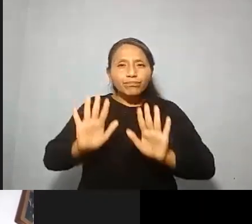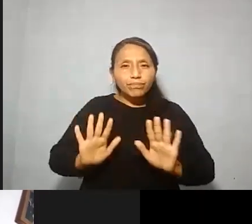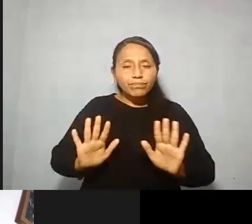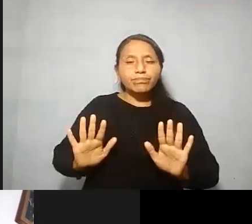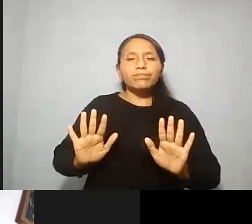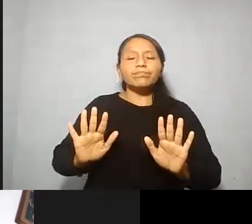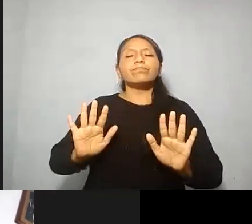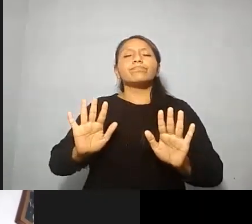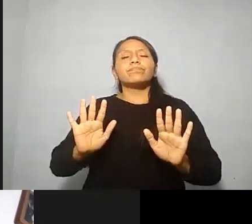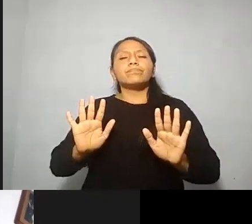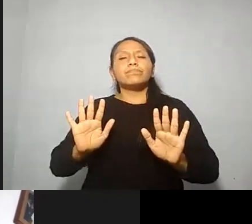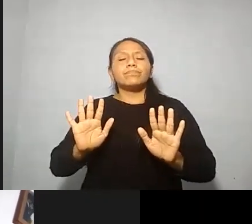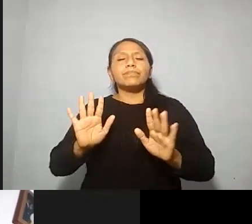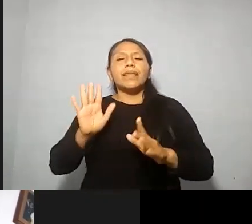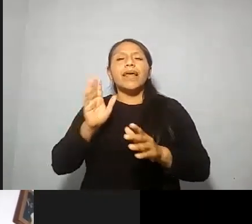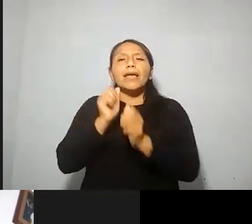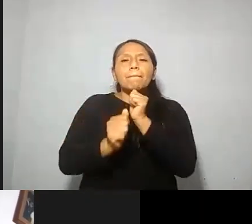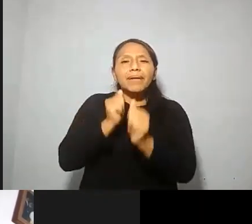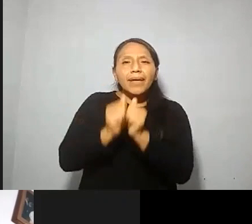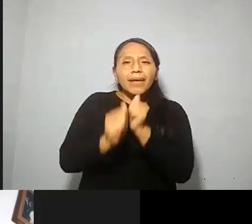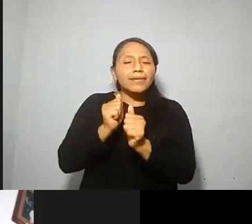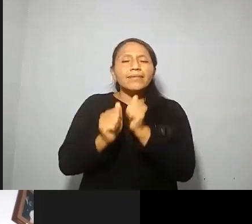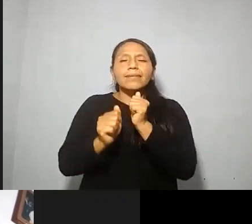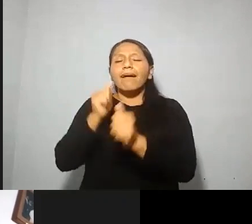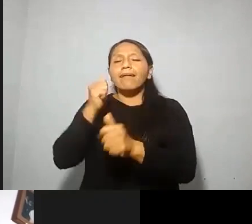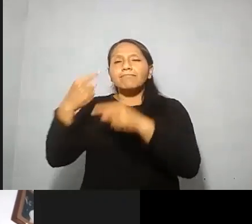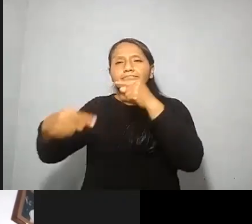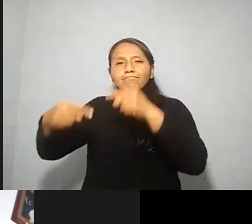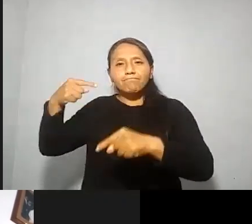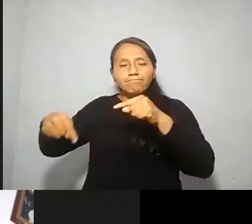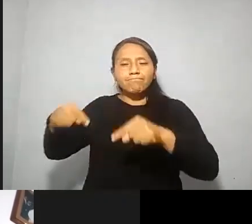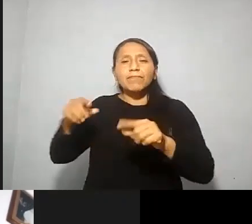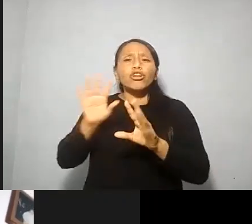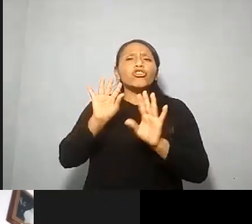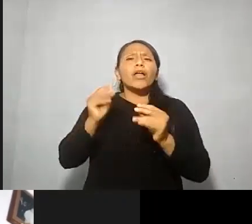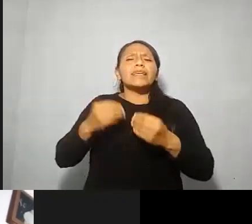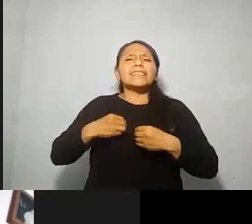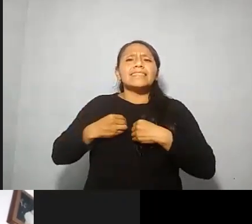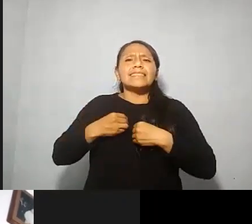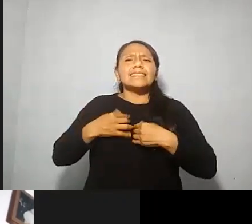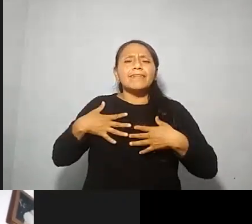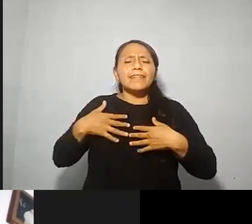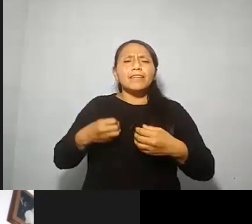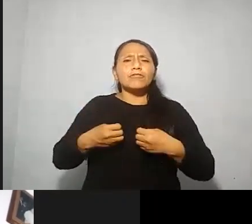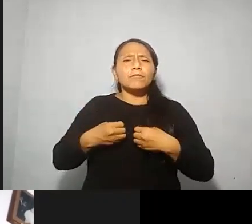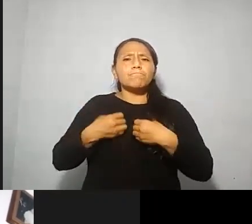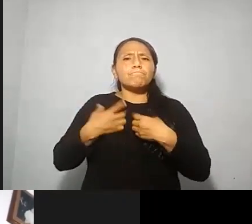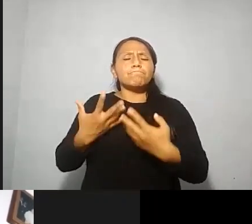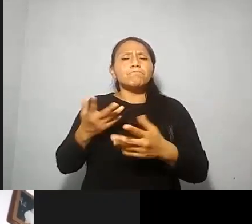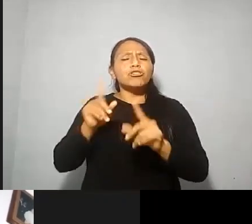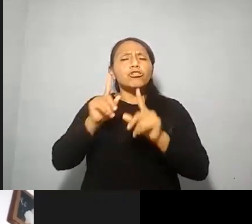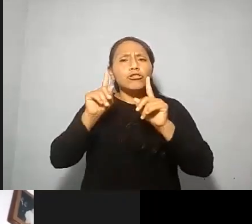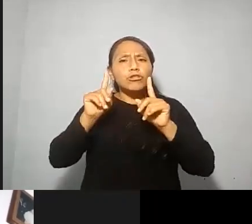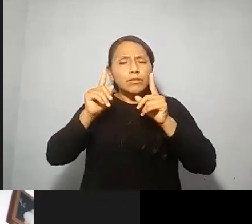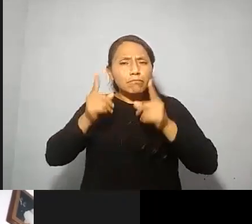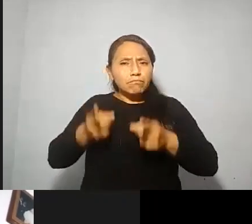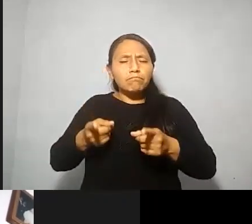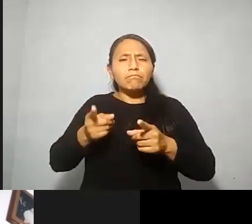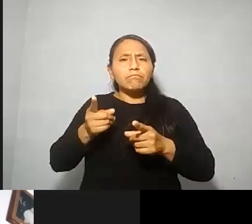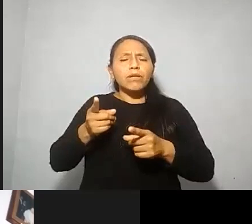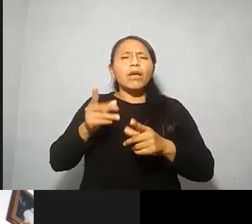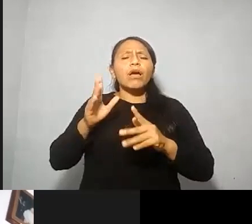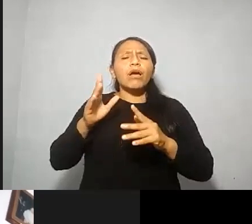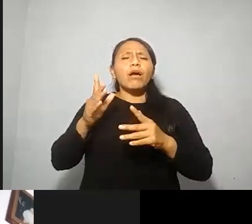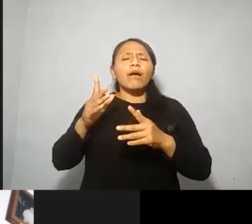de las empresas, no nada más en cuestión de sensibilización, sino en cuestión de generación